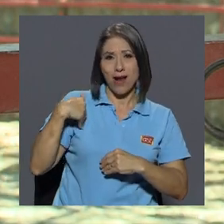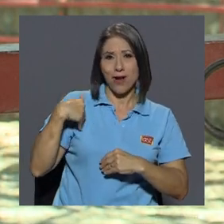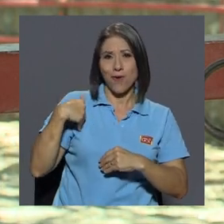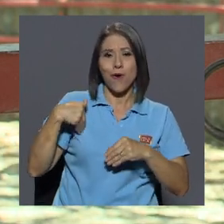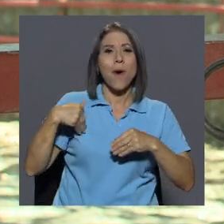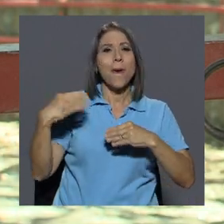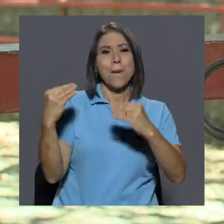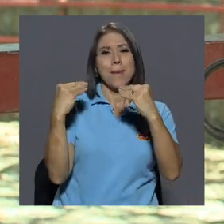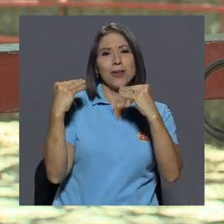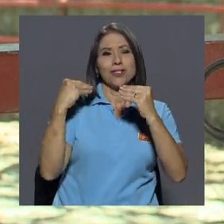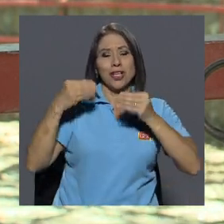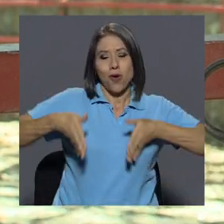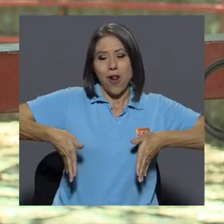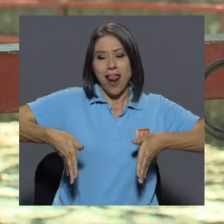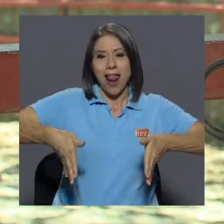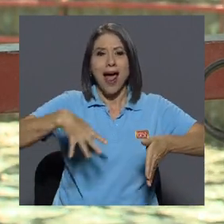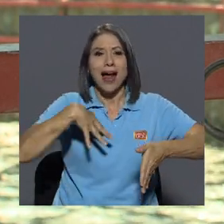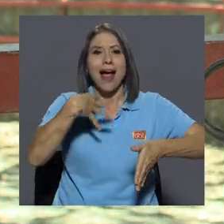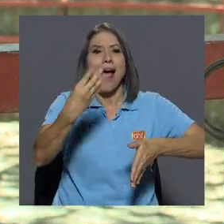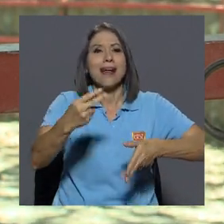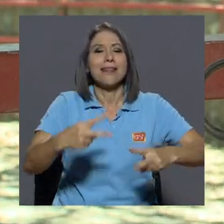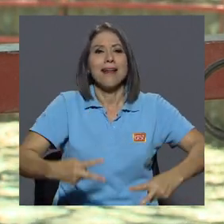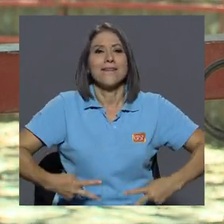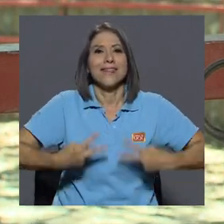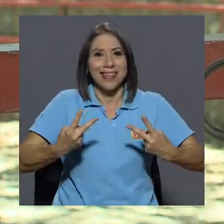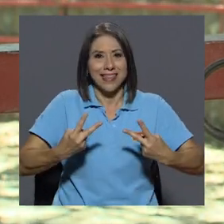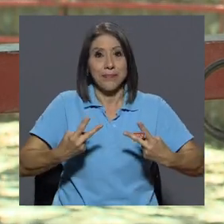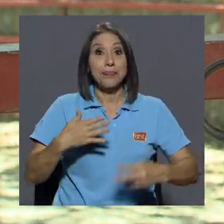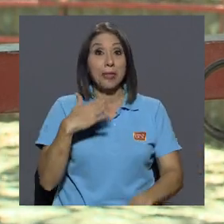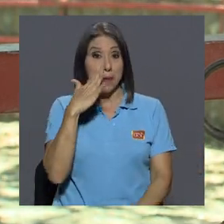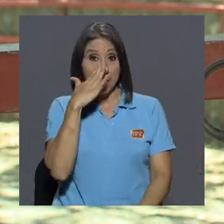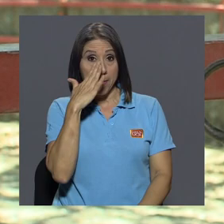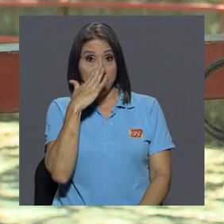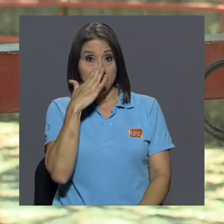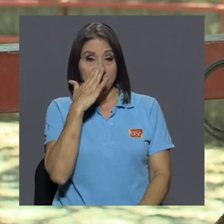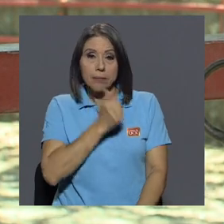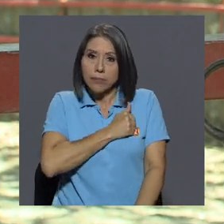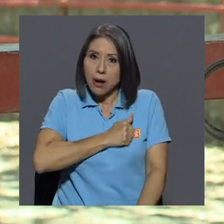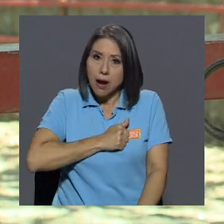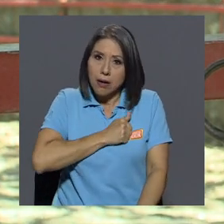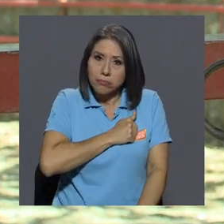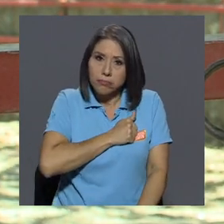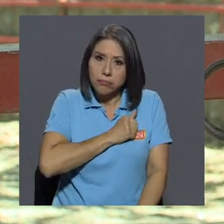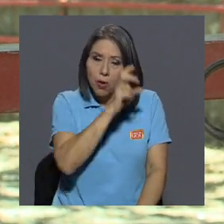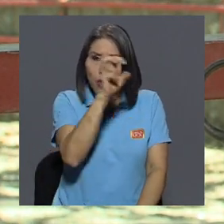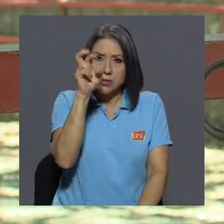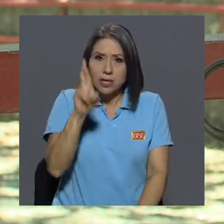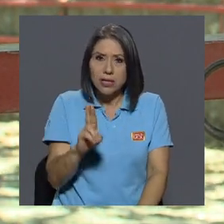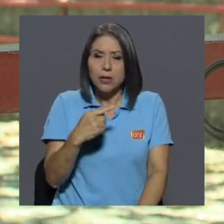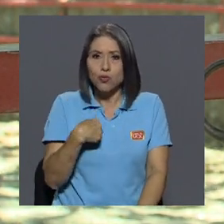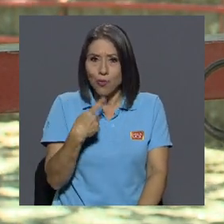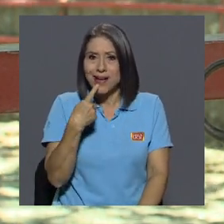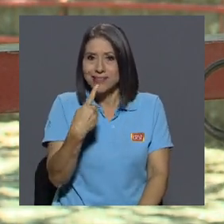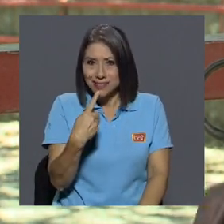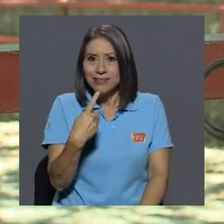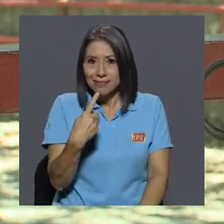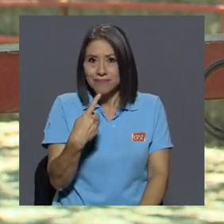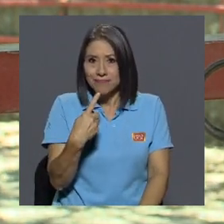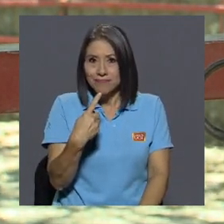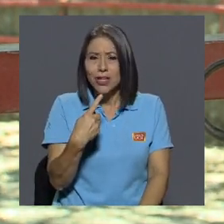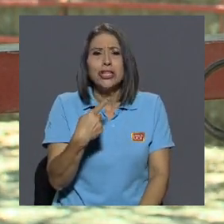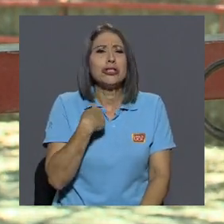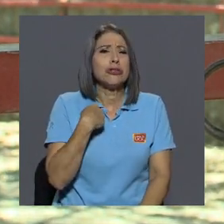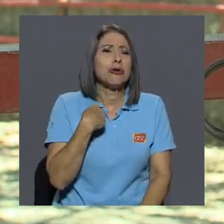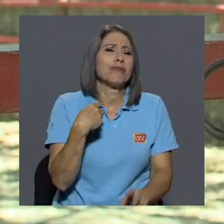enseñó la vida. Mi mamá, perdón, Costa Rica por lo que voy a decir,